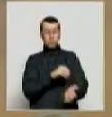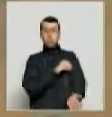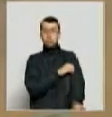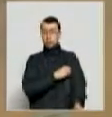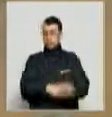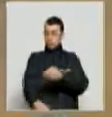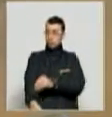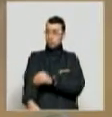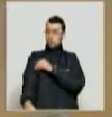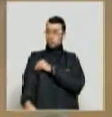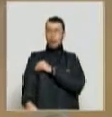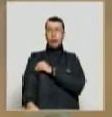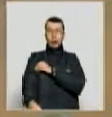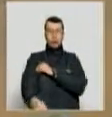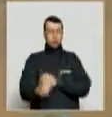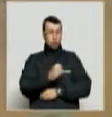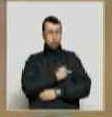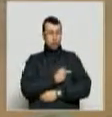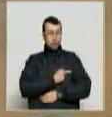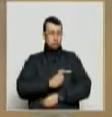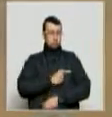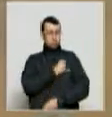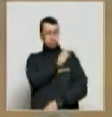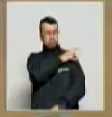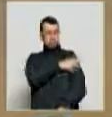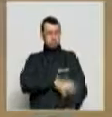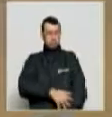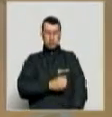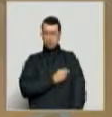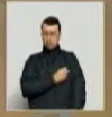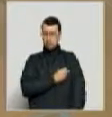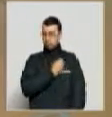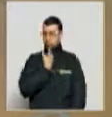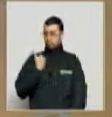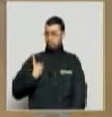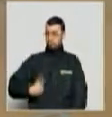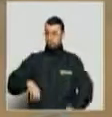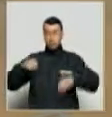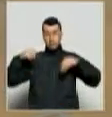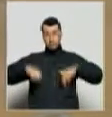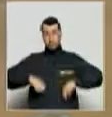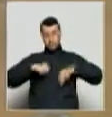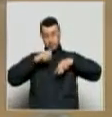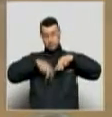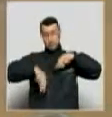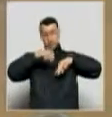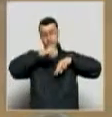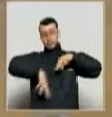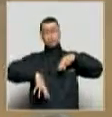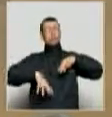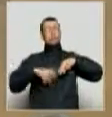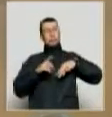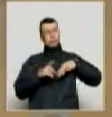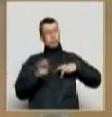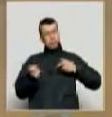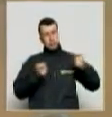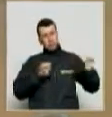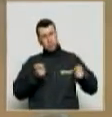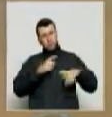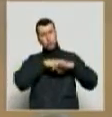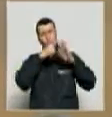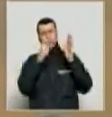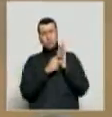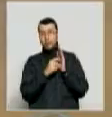eso podemos ver el corazón desde arriba, desde la parte izquierda, desde la parte derecha y desde la parte inferior, y hacer un mapa como